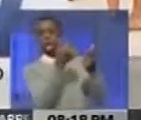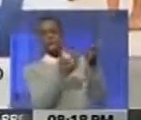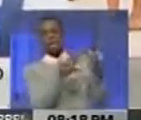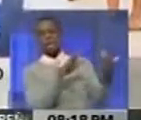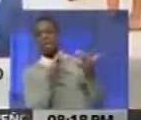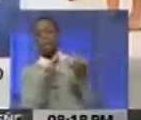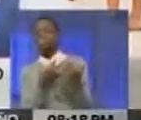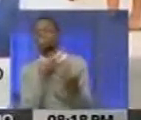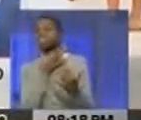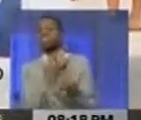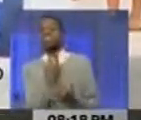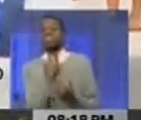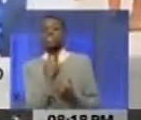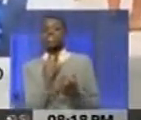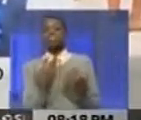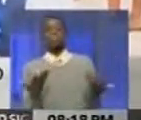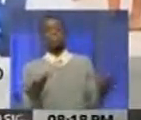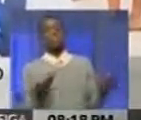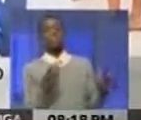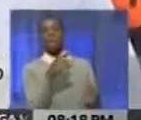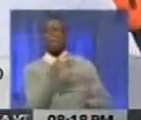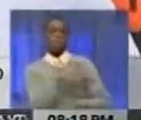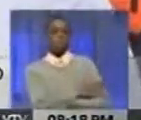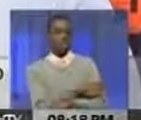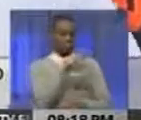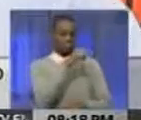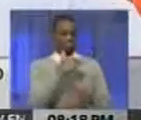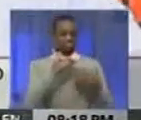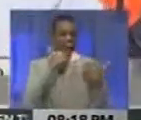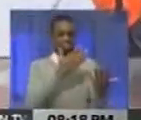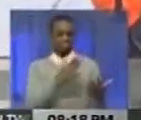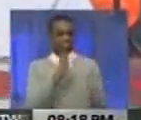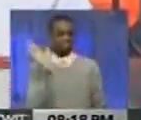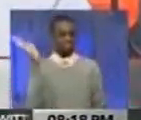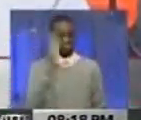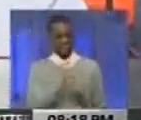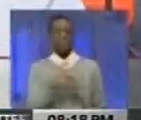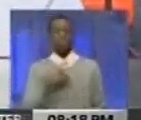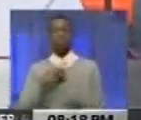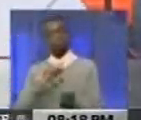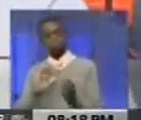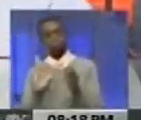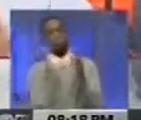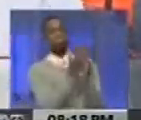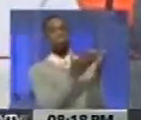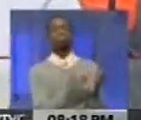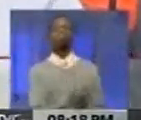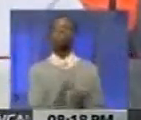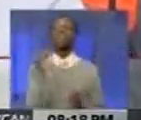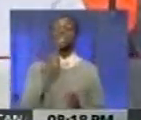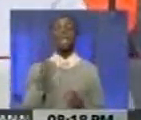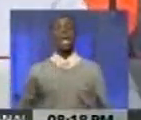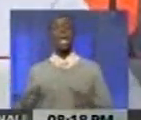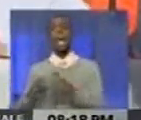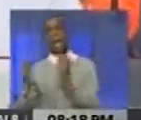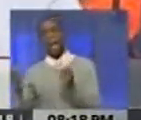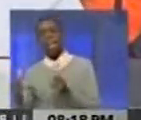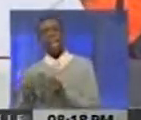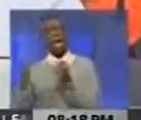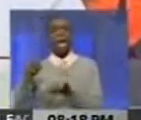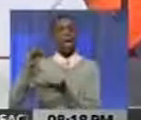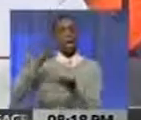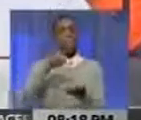que nos tiene, esa oposición apátrida. Con este sistema y todo organizado con el CLAD, directamente con cada consejo comunal, con